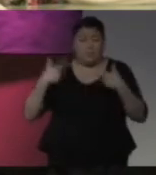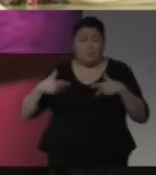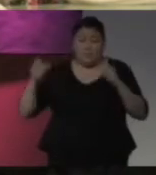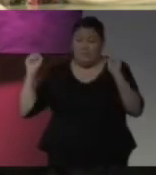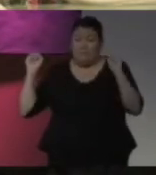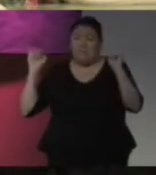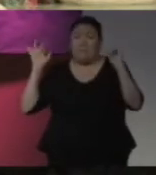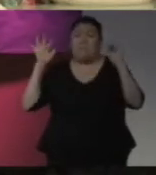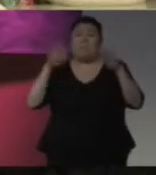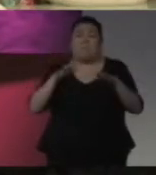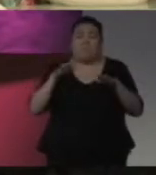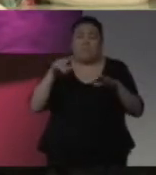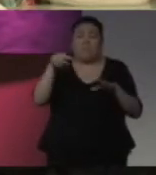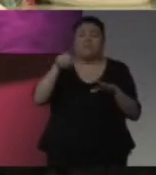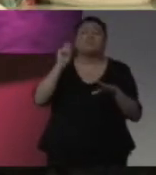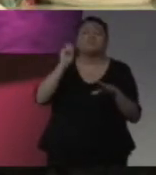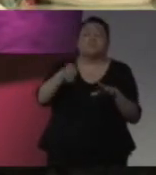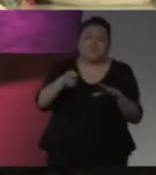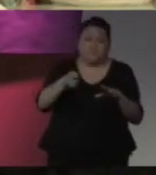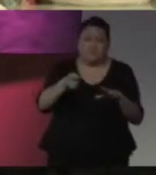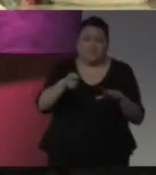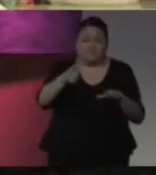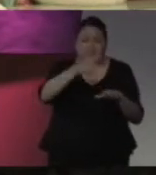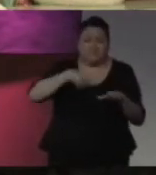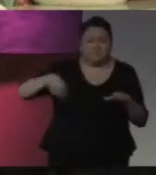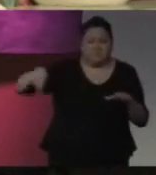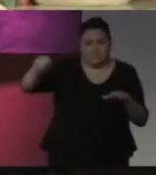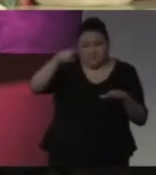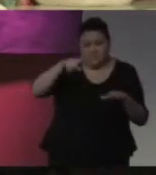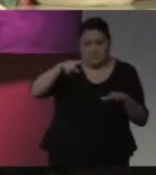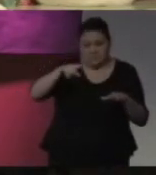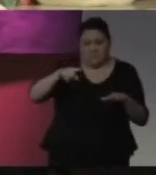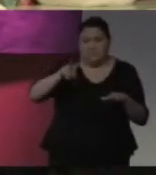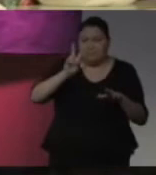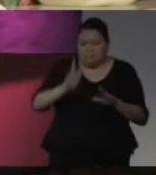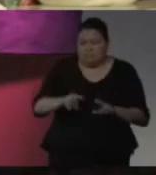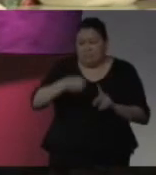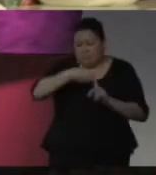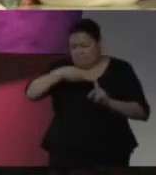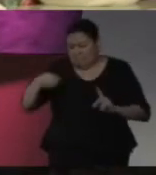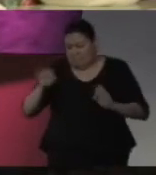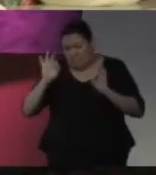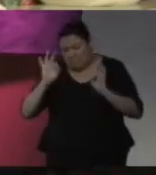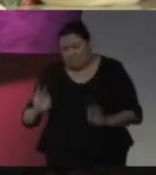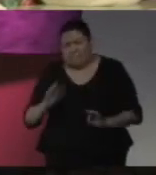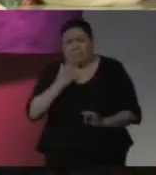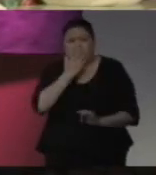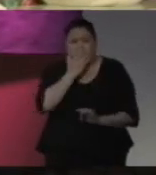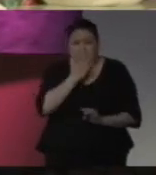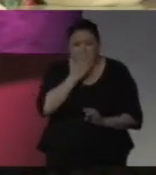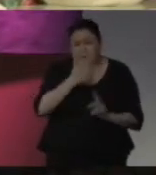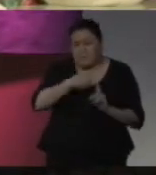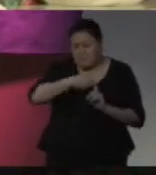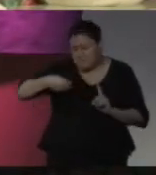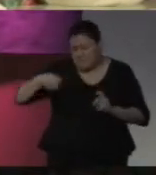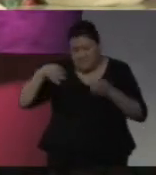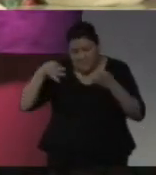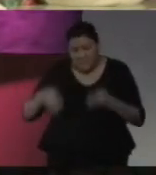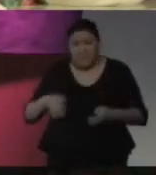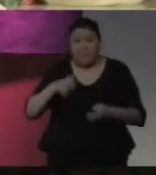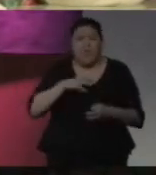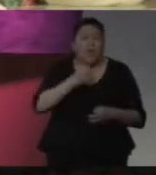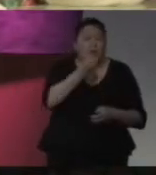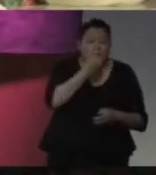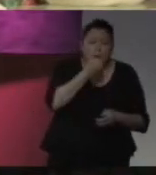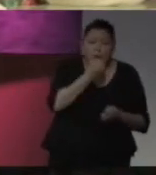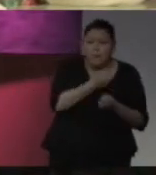mujeres estuvo además muy perfectamente organizado, quiero decir, había comida